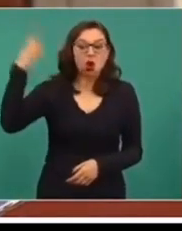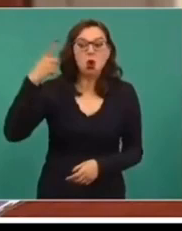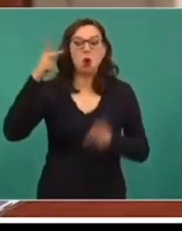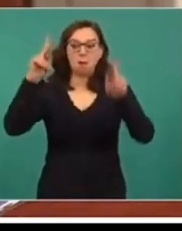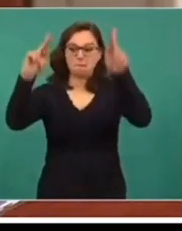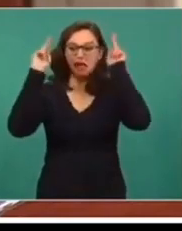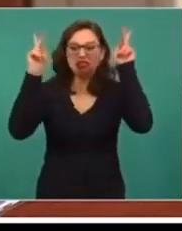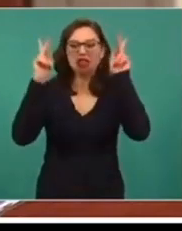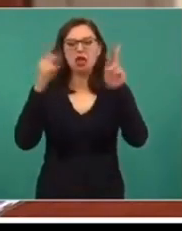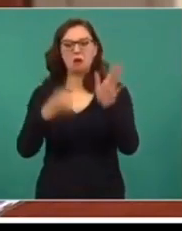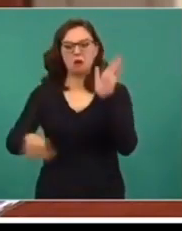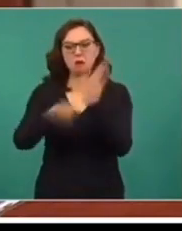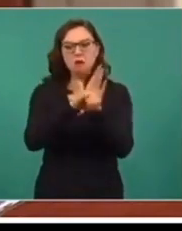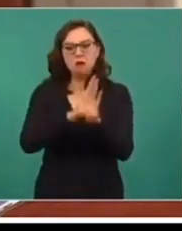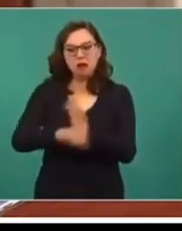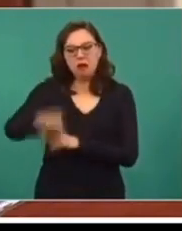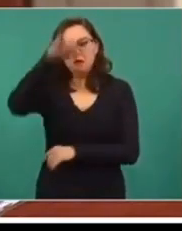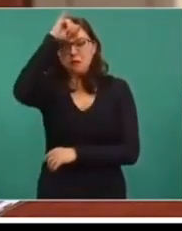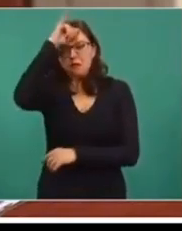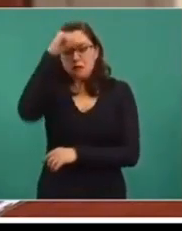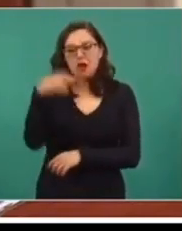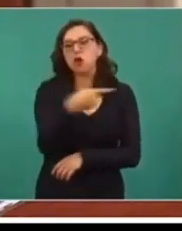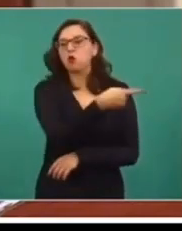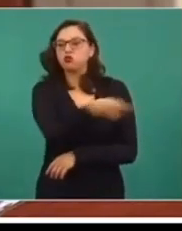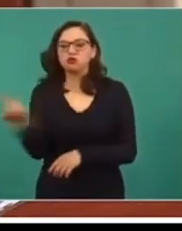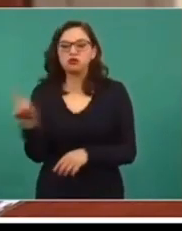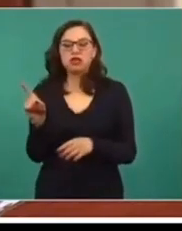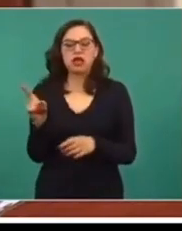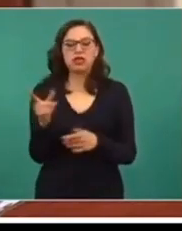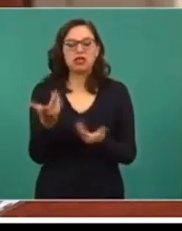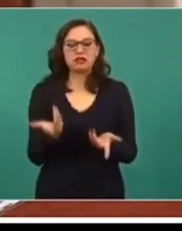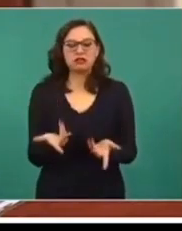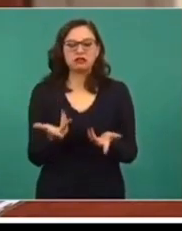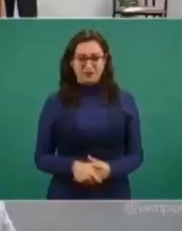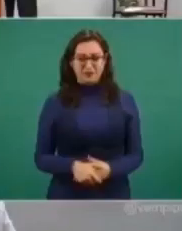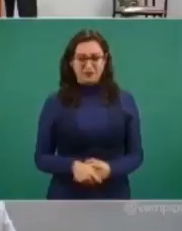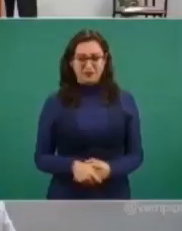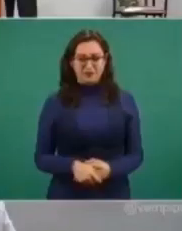los zapatos, ustedes y Hertz.